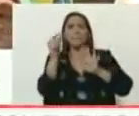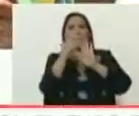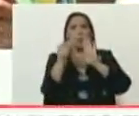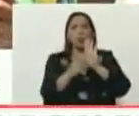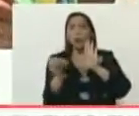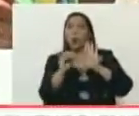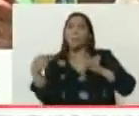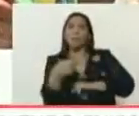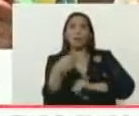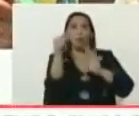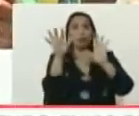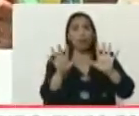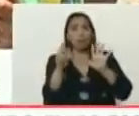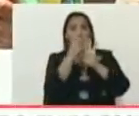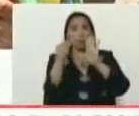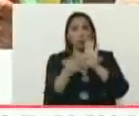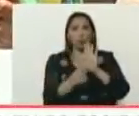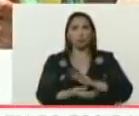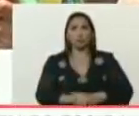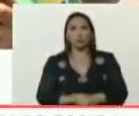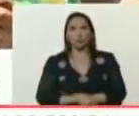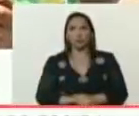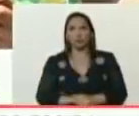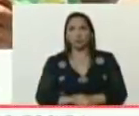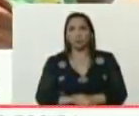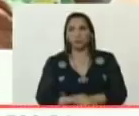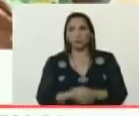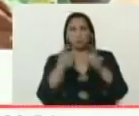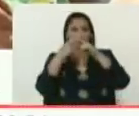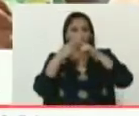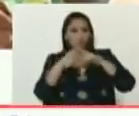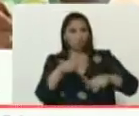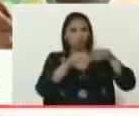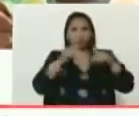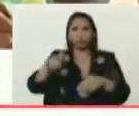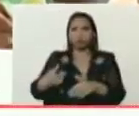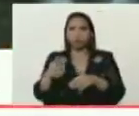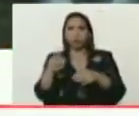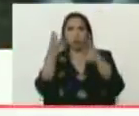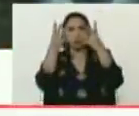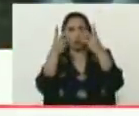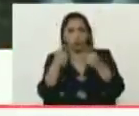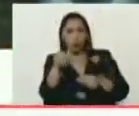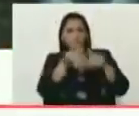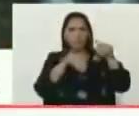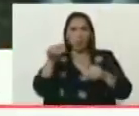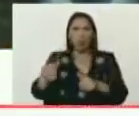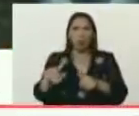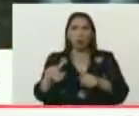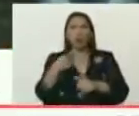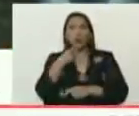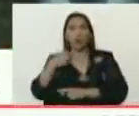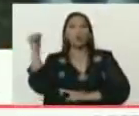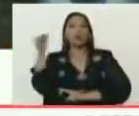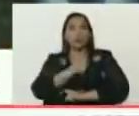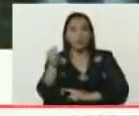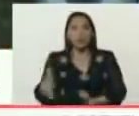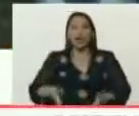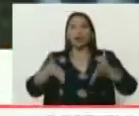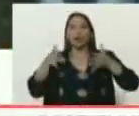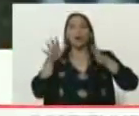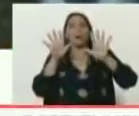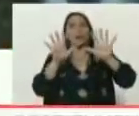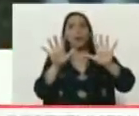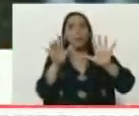menos de 10 puntos. Las auditorías y el conteo de los votos determinó que ganó por más de 10